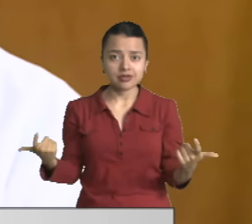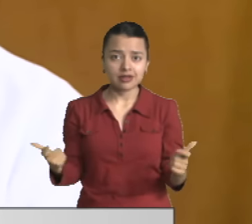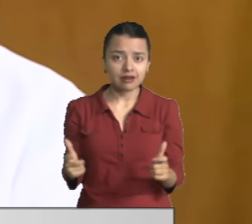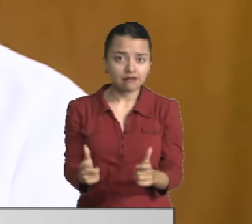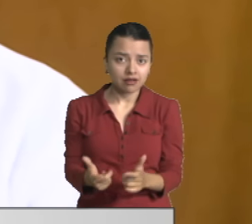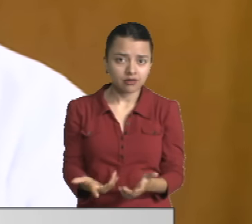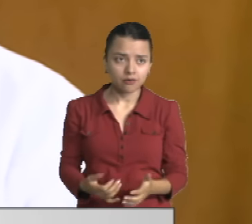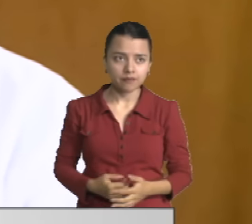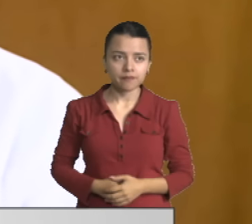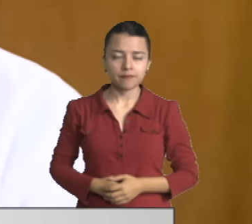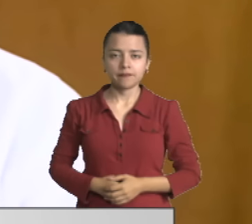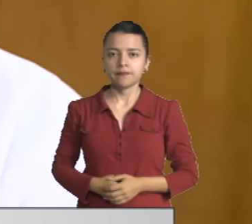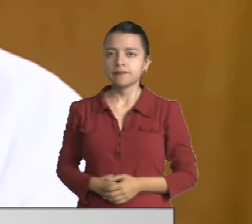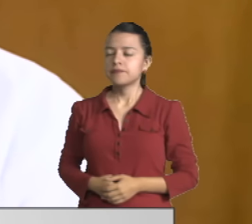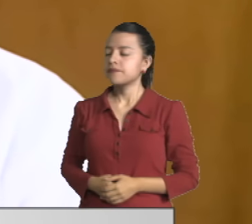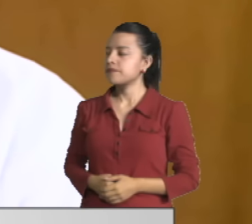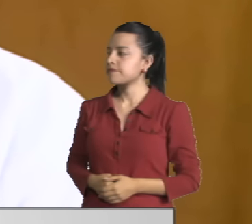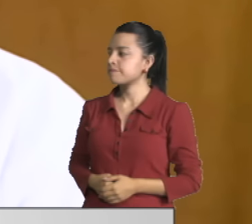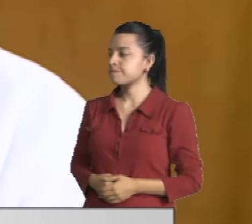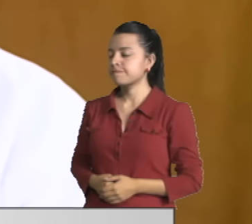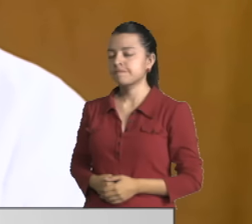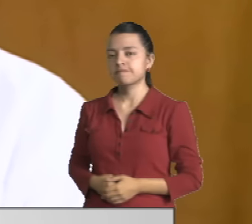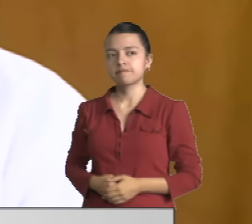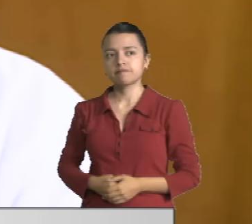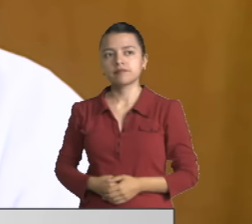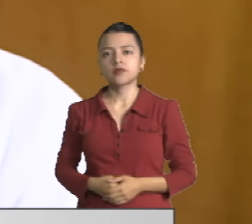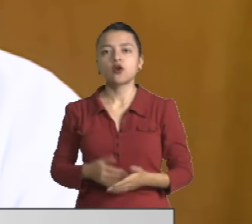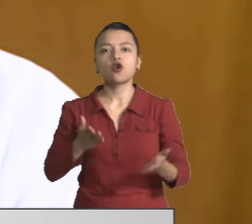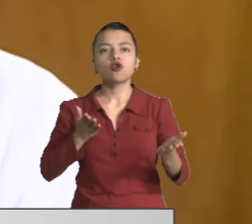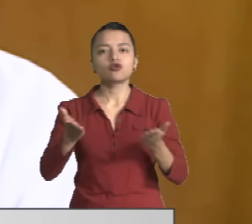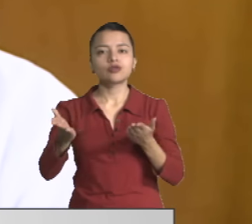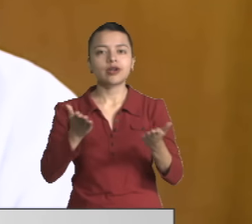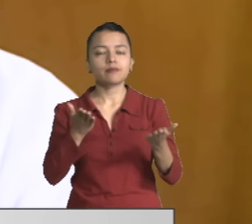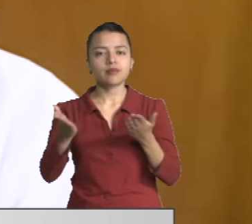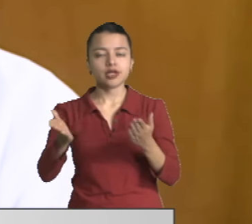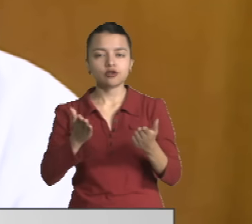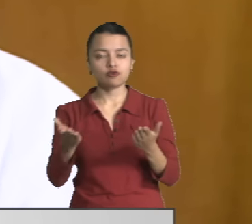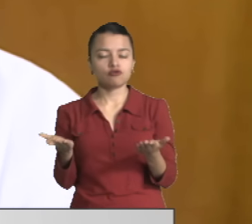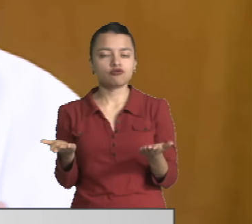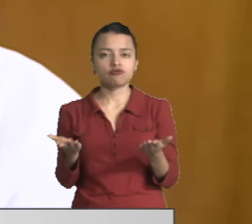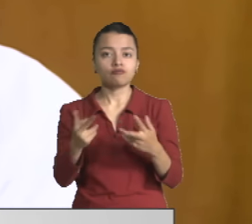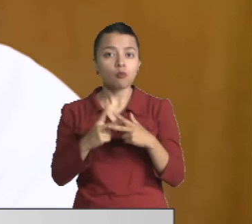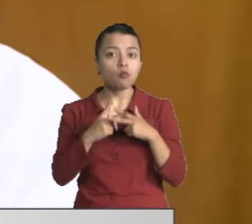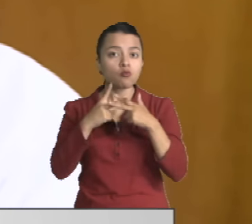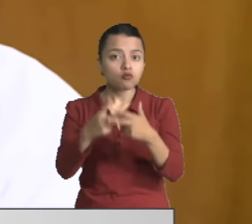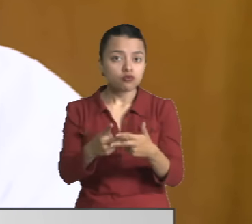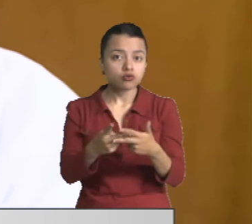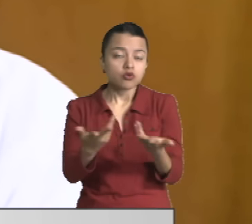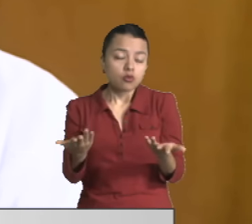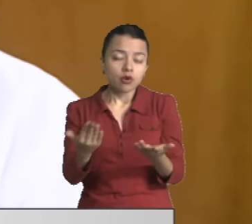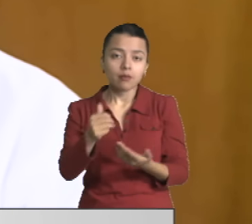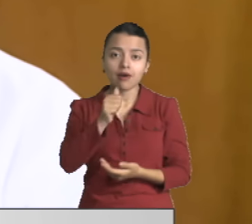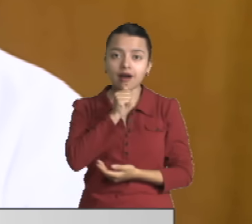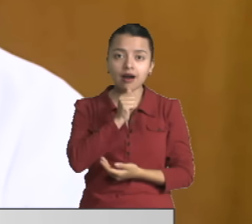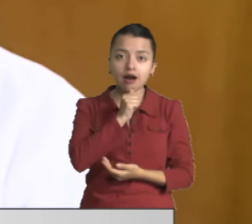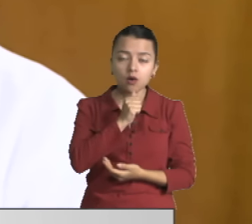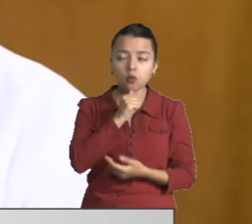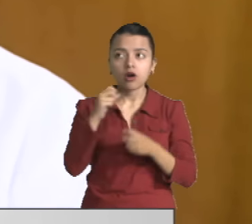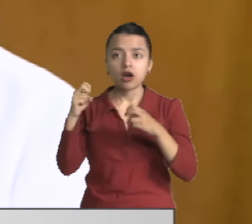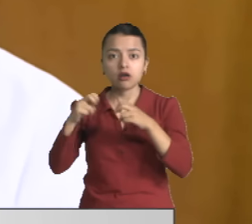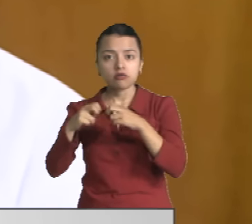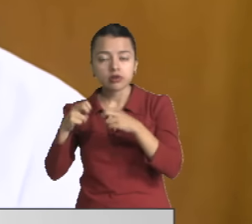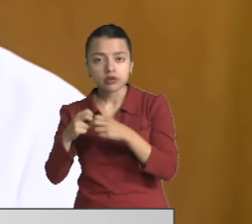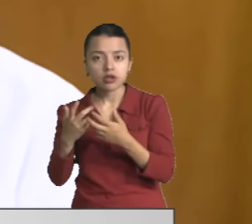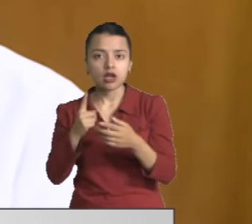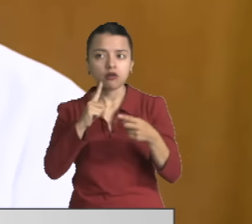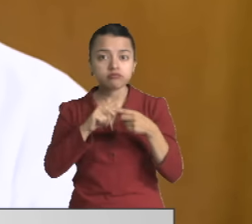Porque desafortunadamente los servicios públicos, el agua como los otros servicios públicos,